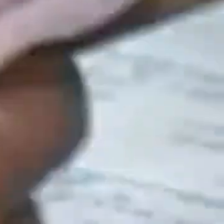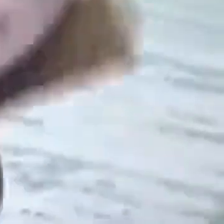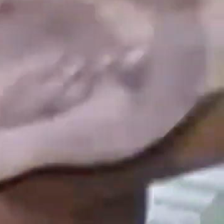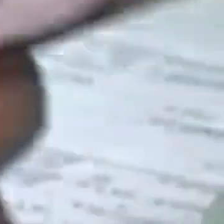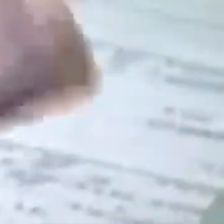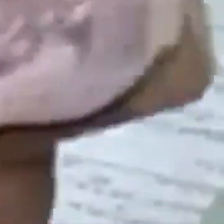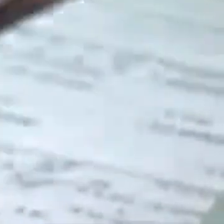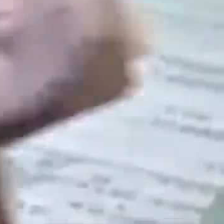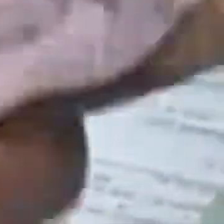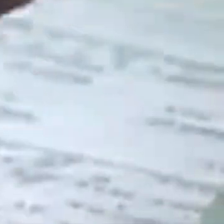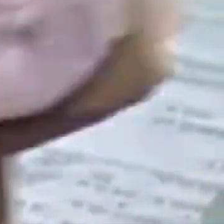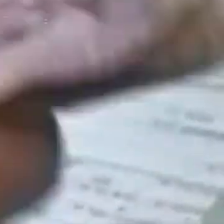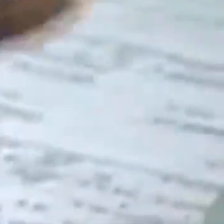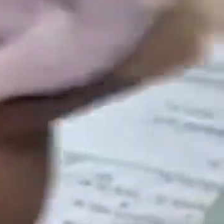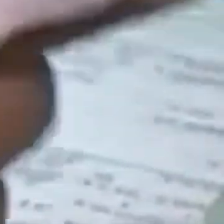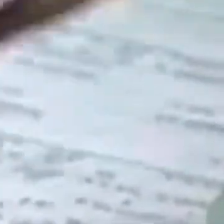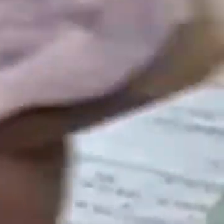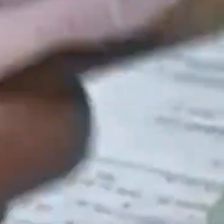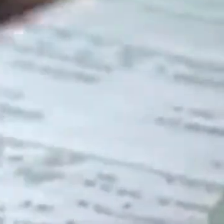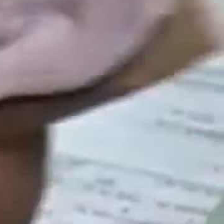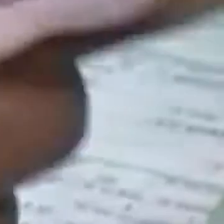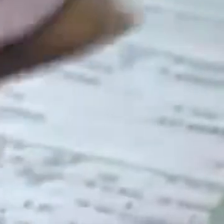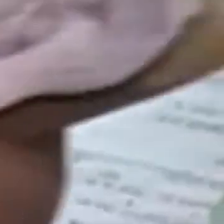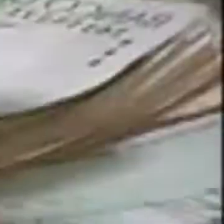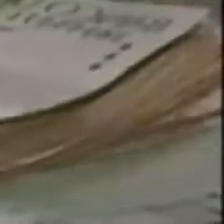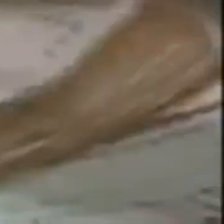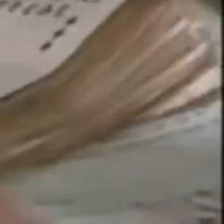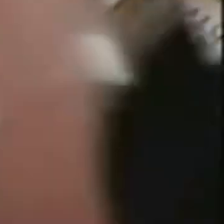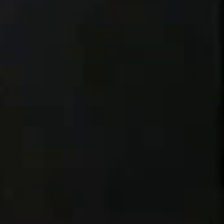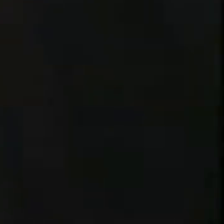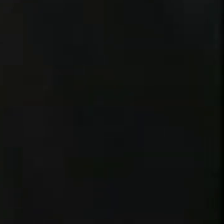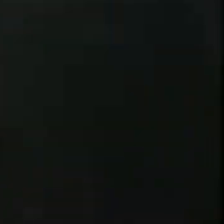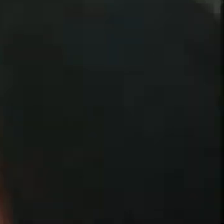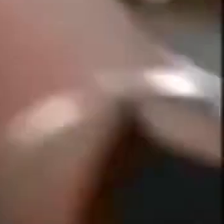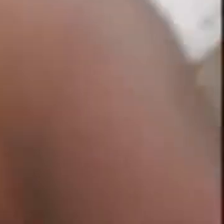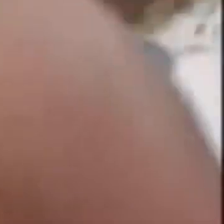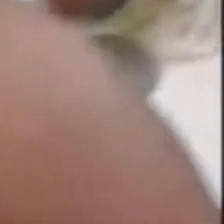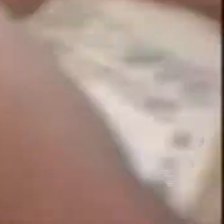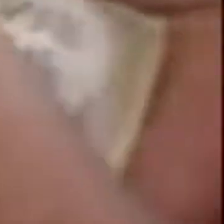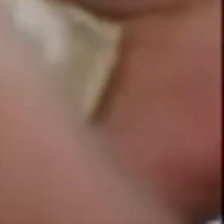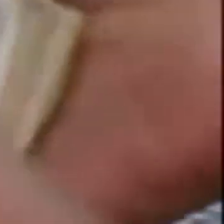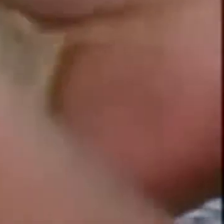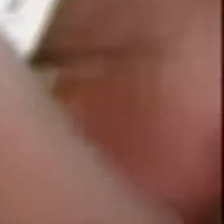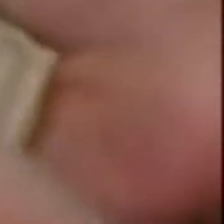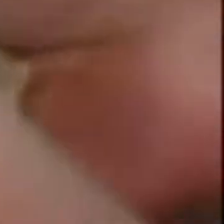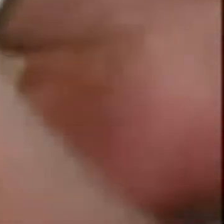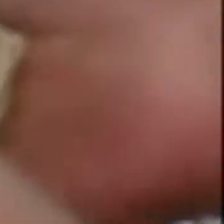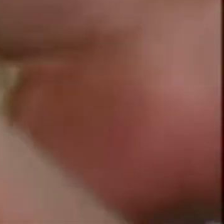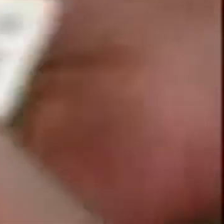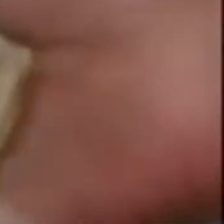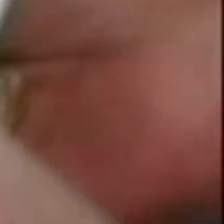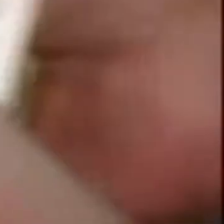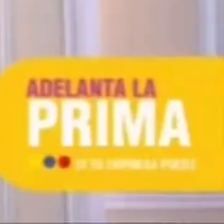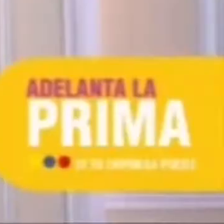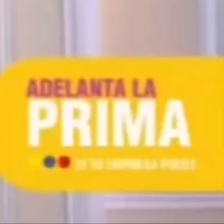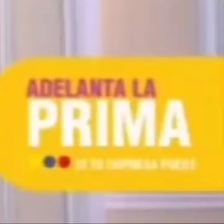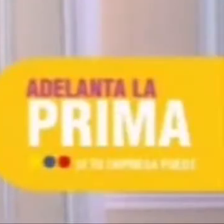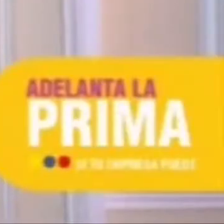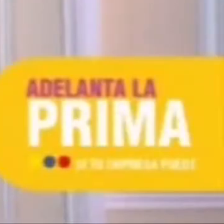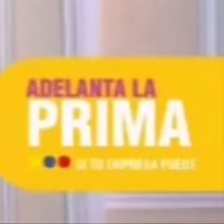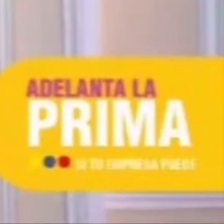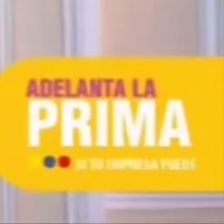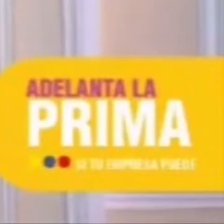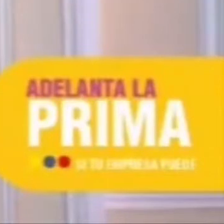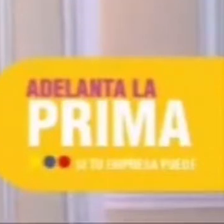Navidad. La medida cobijaría alrededor de 1,2 millones de servidores públicos. Pero hemos visto que las medidas